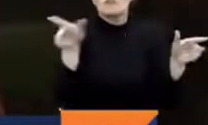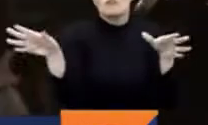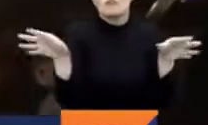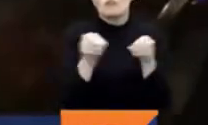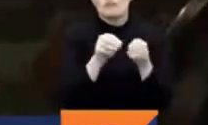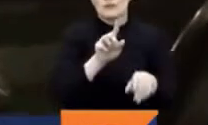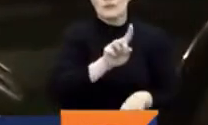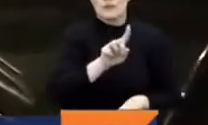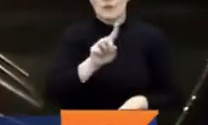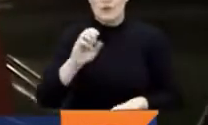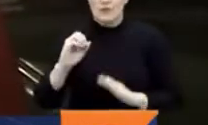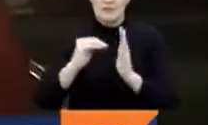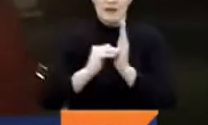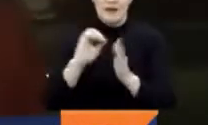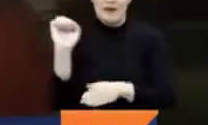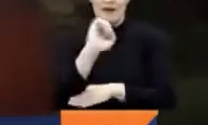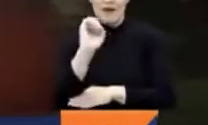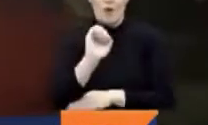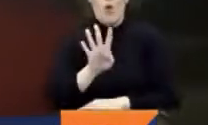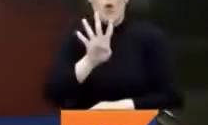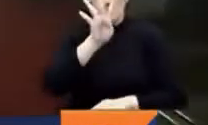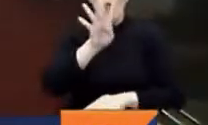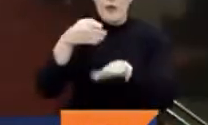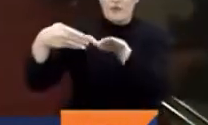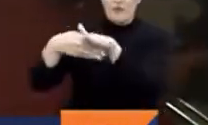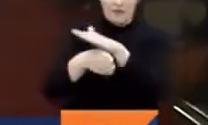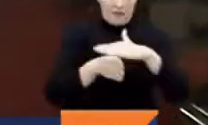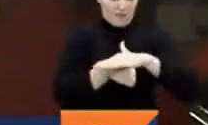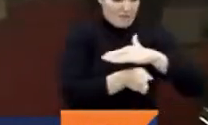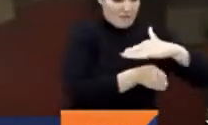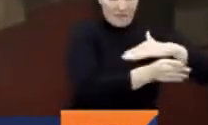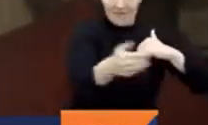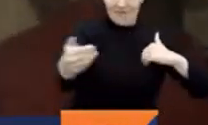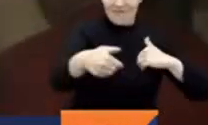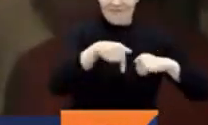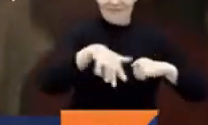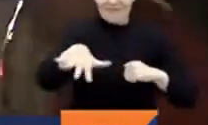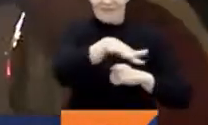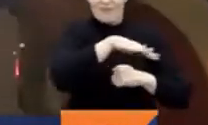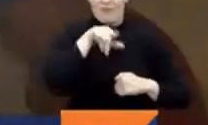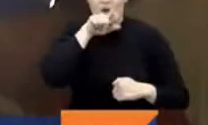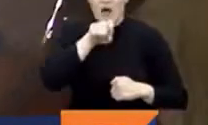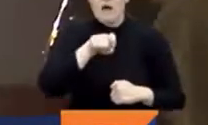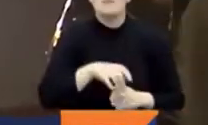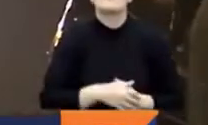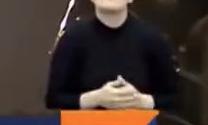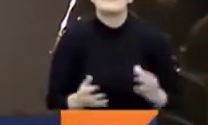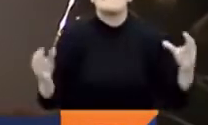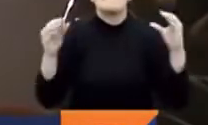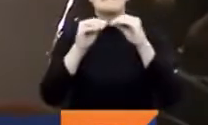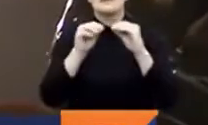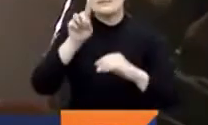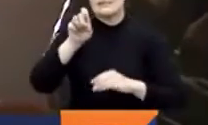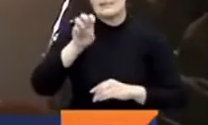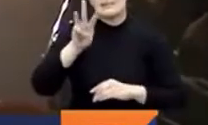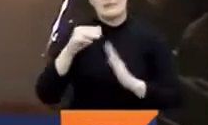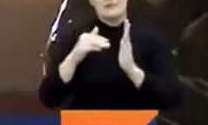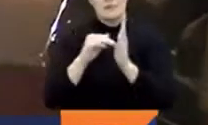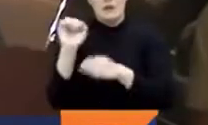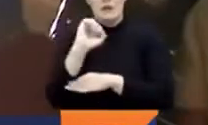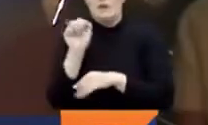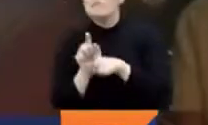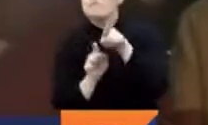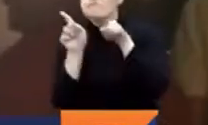4 corredores viales que tiene el área metropolitana de Bucaramanga. De igual manera, 63 mil vehículos en todo el departamento